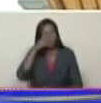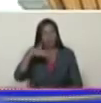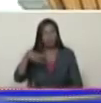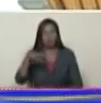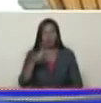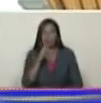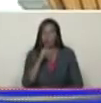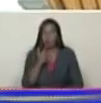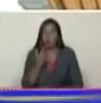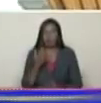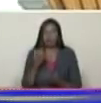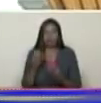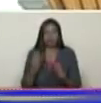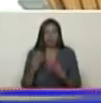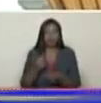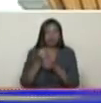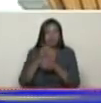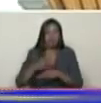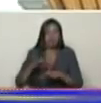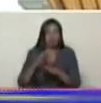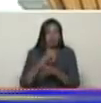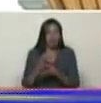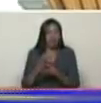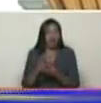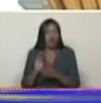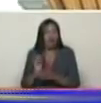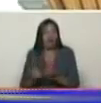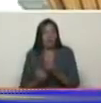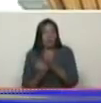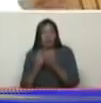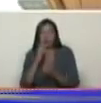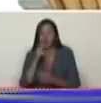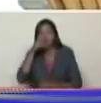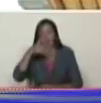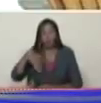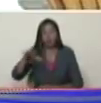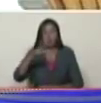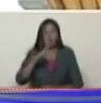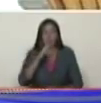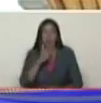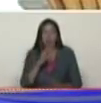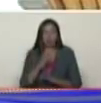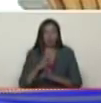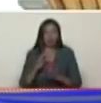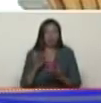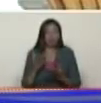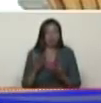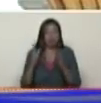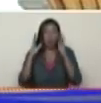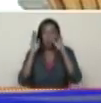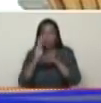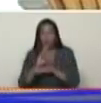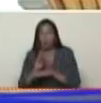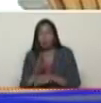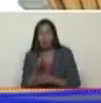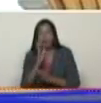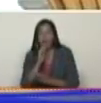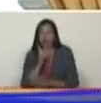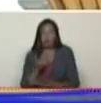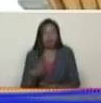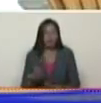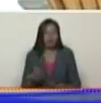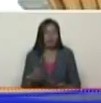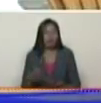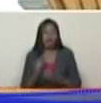huérfano en Colombia, en Perú, en Ecuador y más allá, los pueblos huérfanos, sin protección,